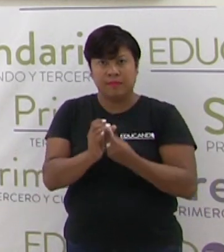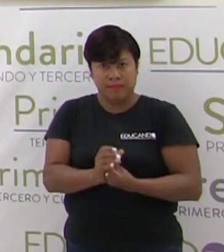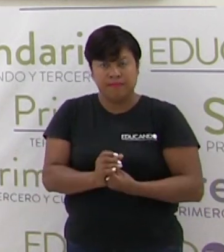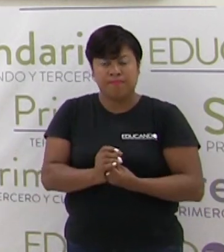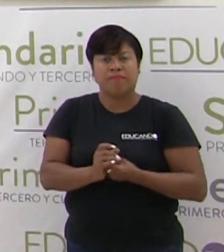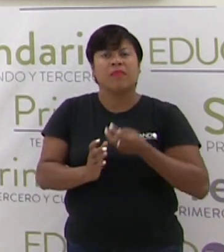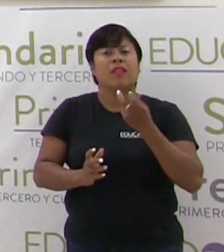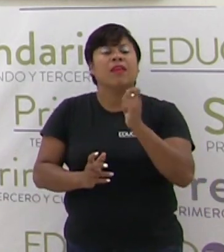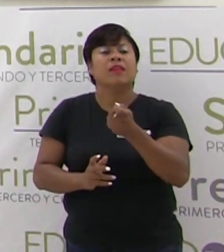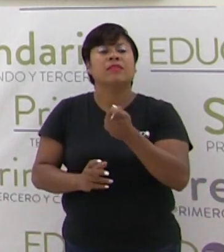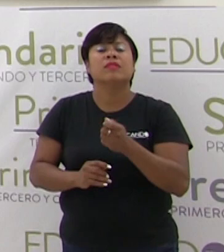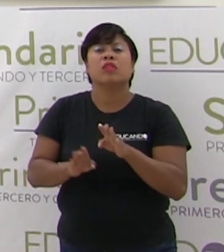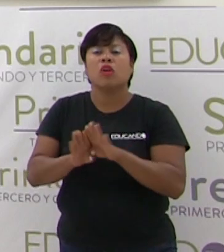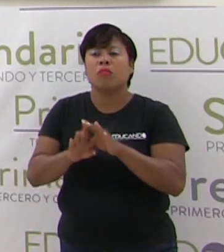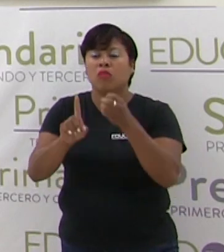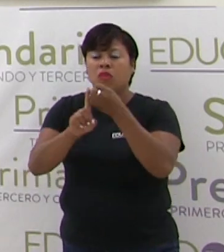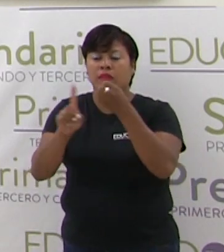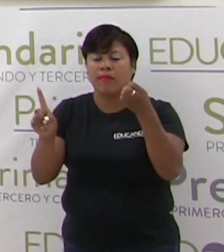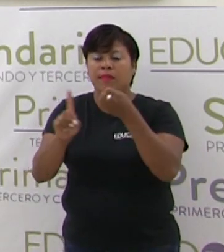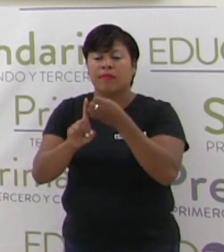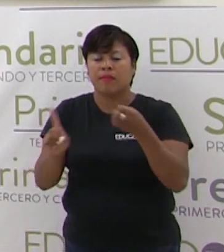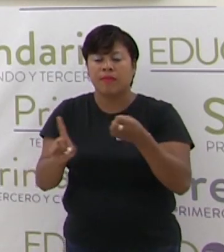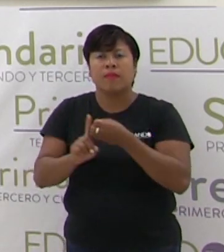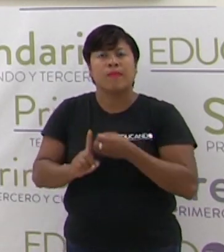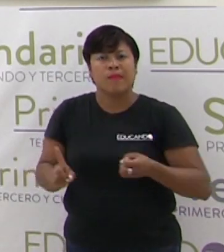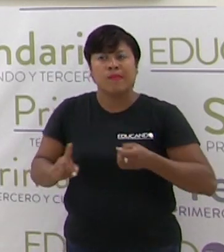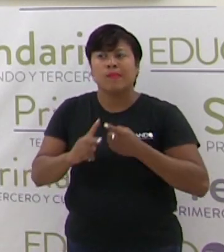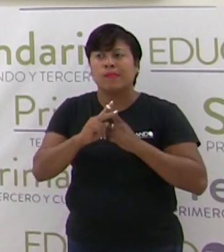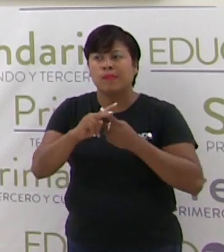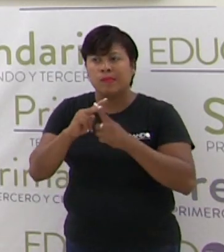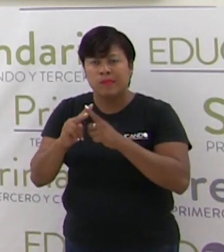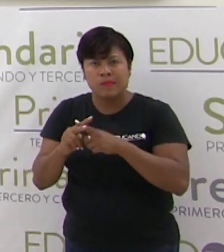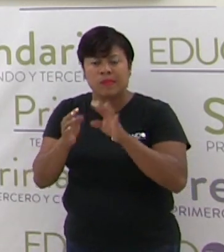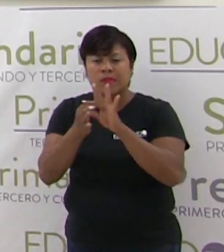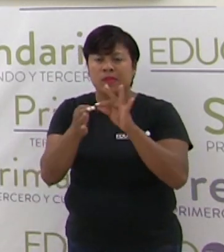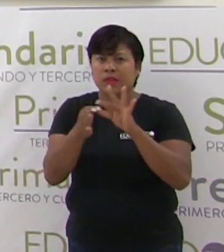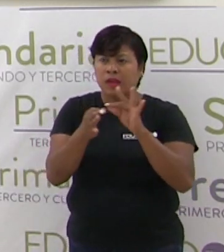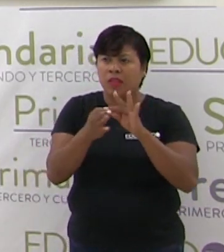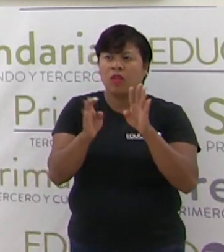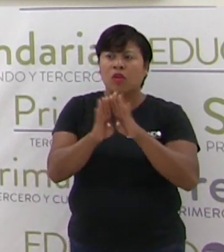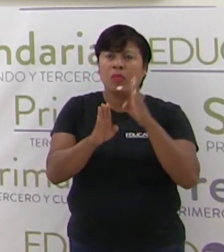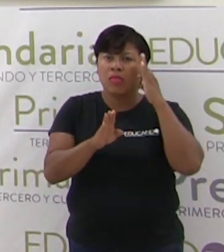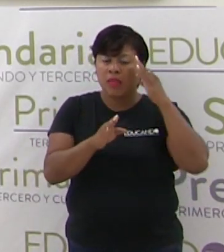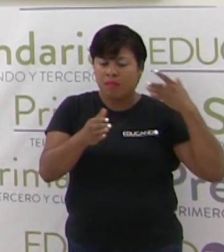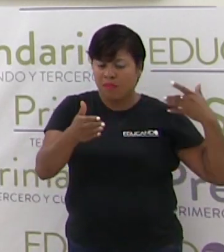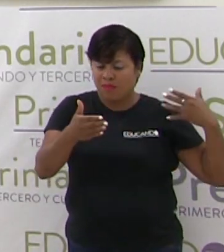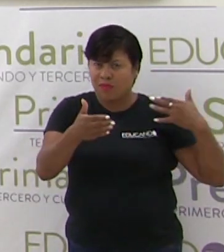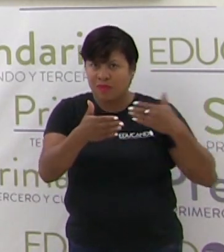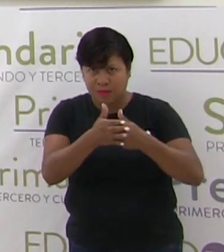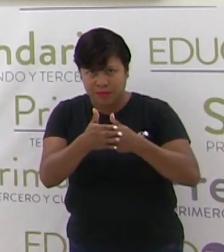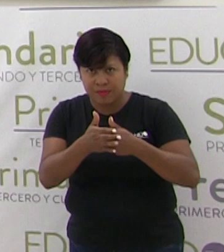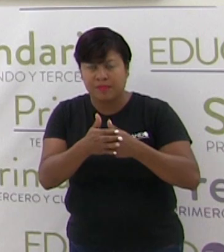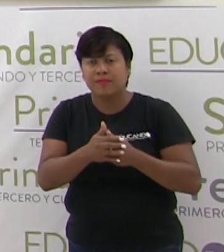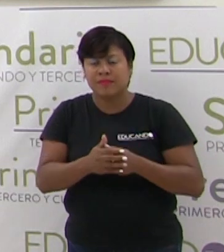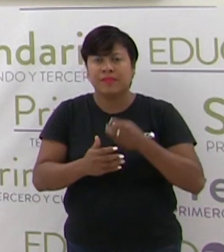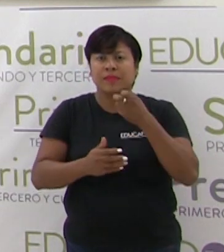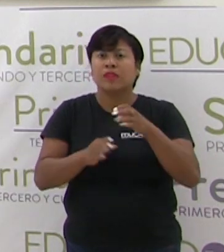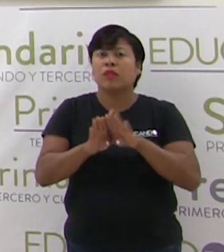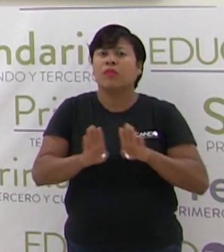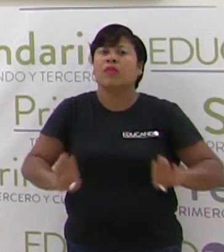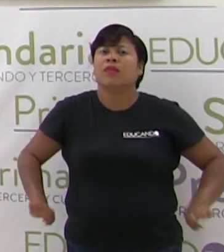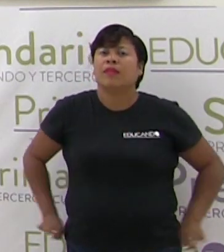es que los hechos están ordenados, contados y narrados cronológicamente. Esa es una de